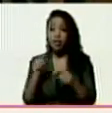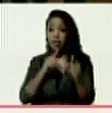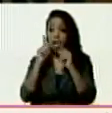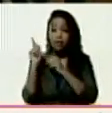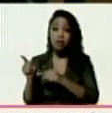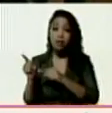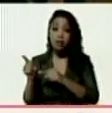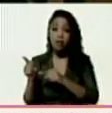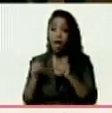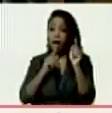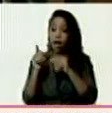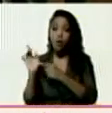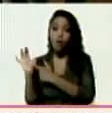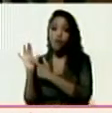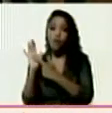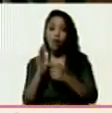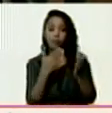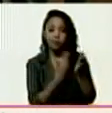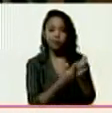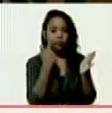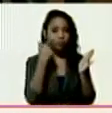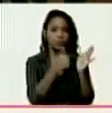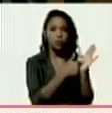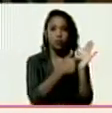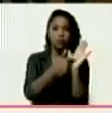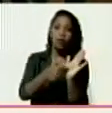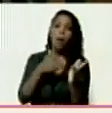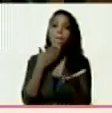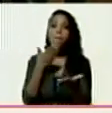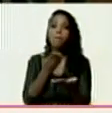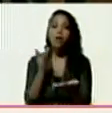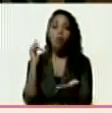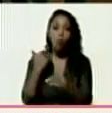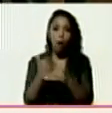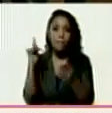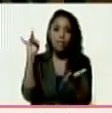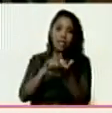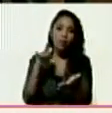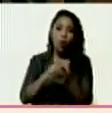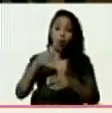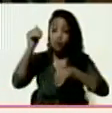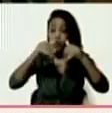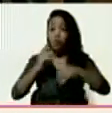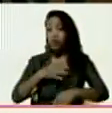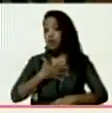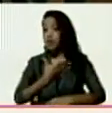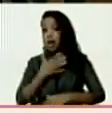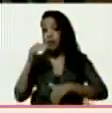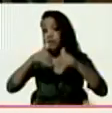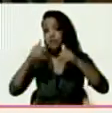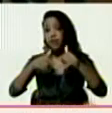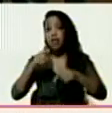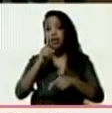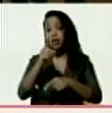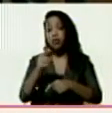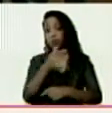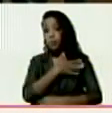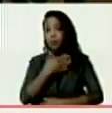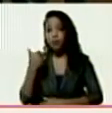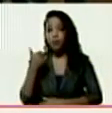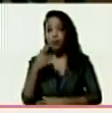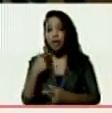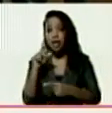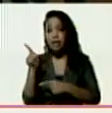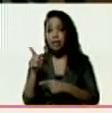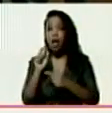si fuese sido así, ellos presentaban la plancha, la postulaban y quedaba electo porque podía quedar electo el candidato de su preferencia, y